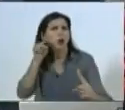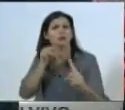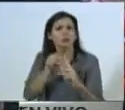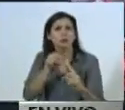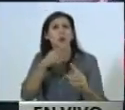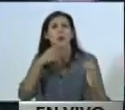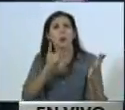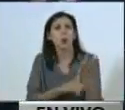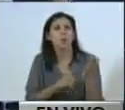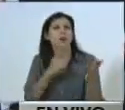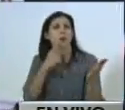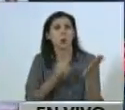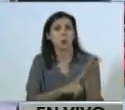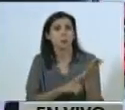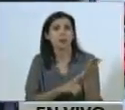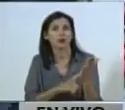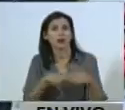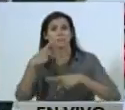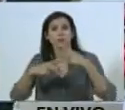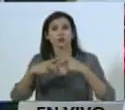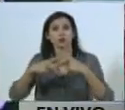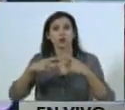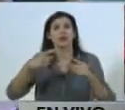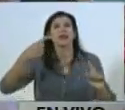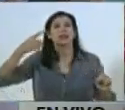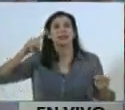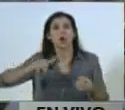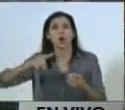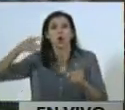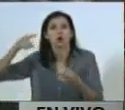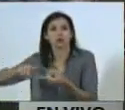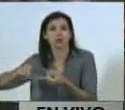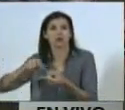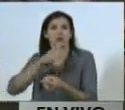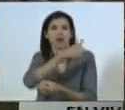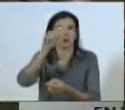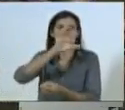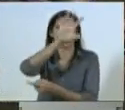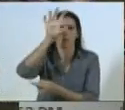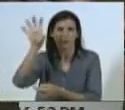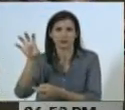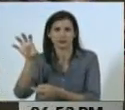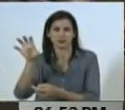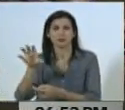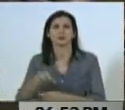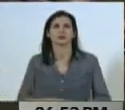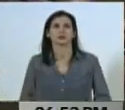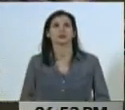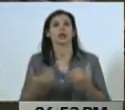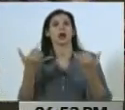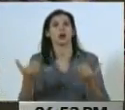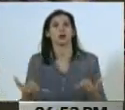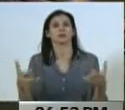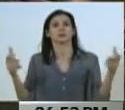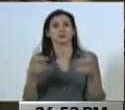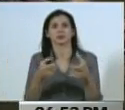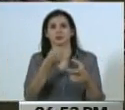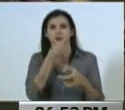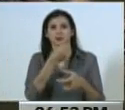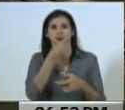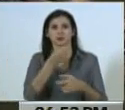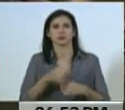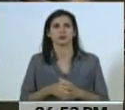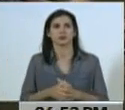de las cuotas de producción y las cuotas de recorte por parte de los países miembros. Ahora sí, vamos a continuar